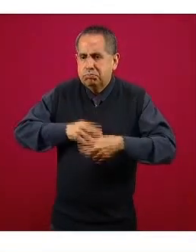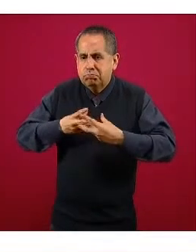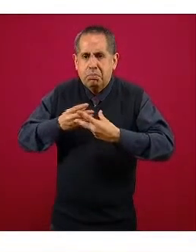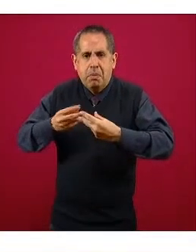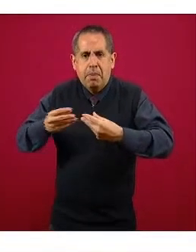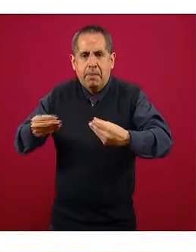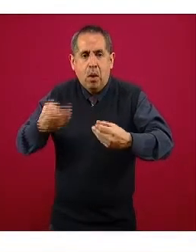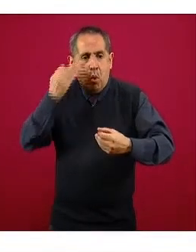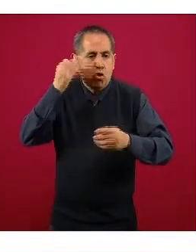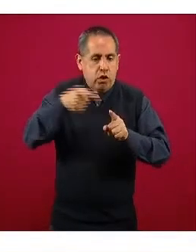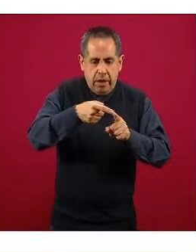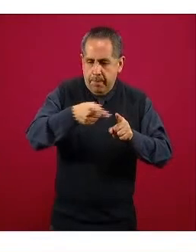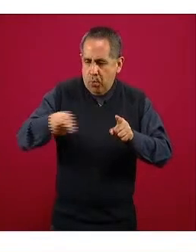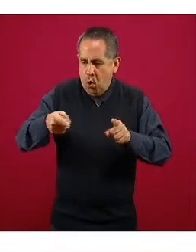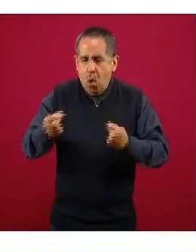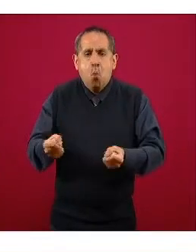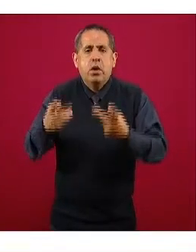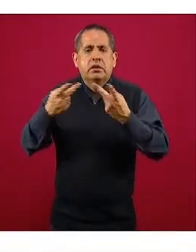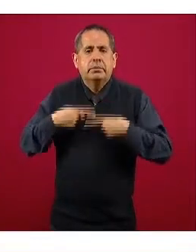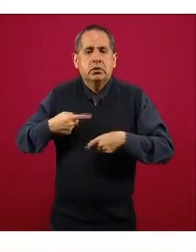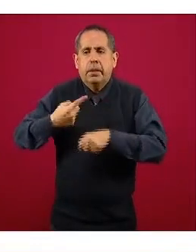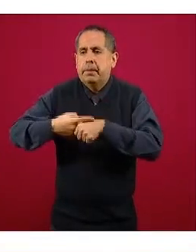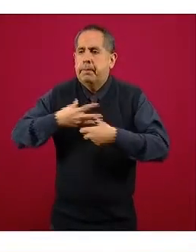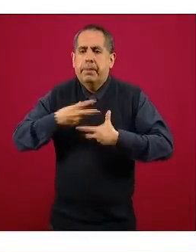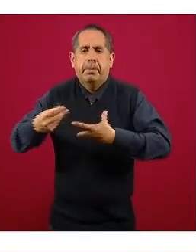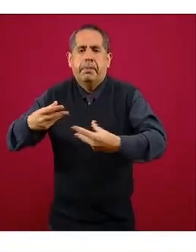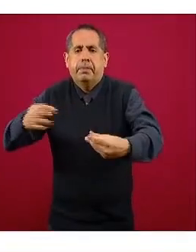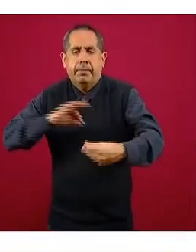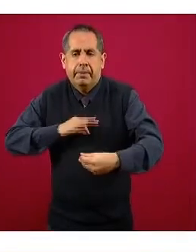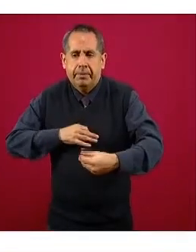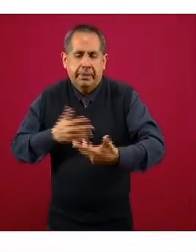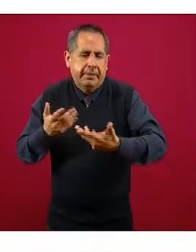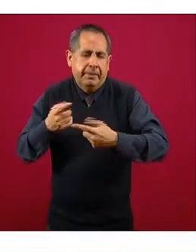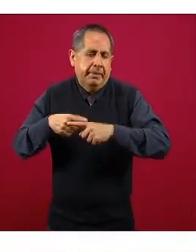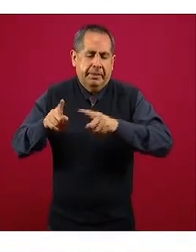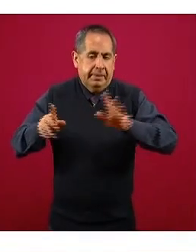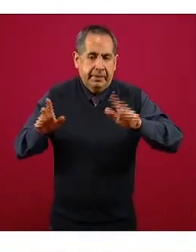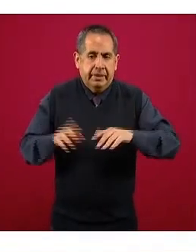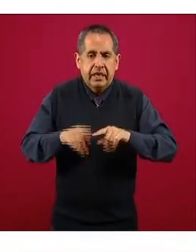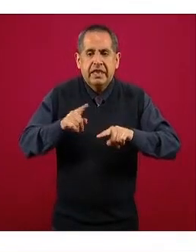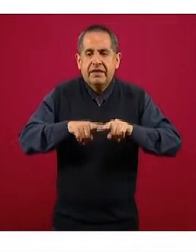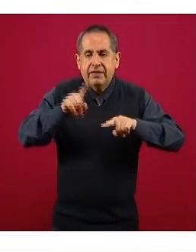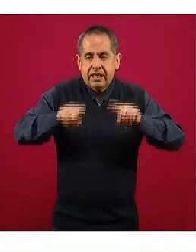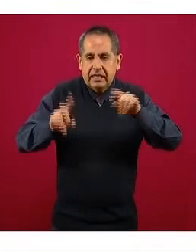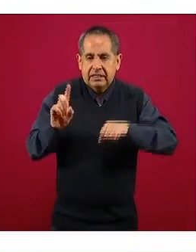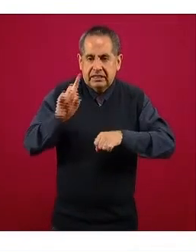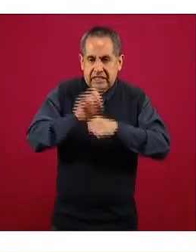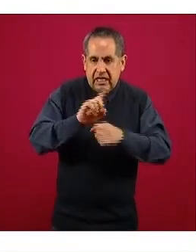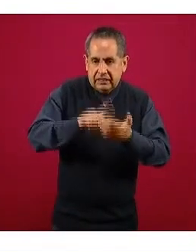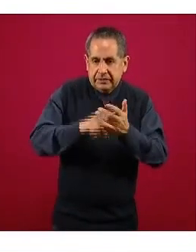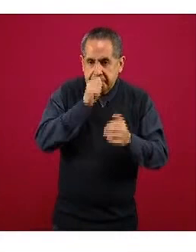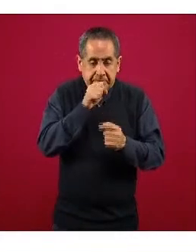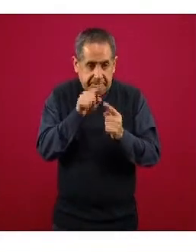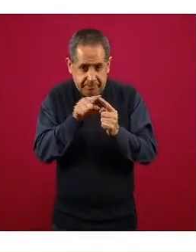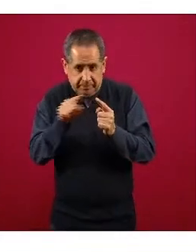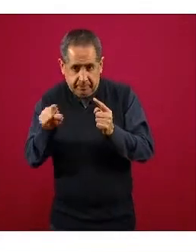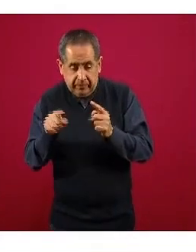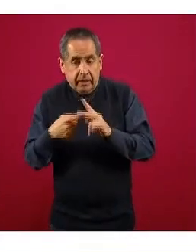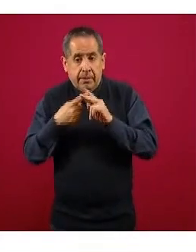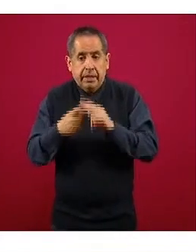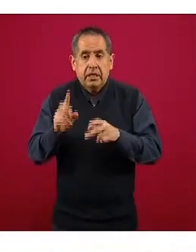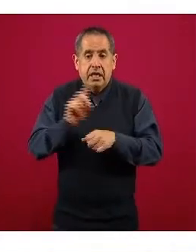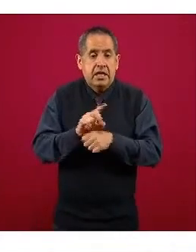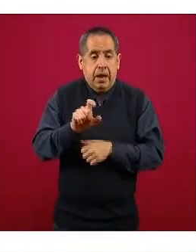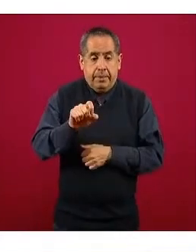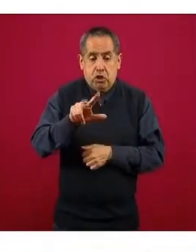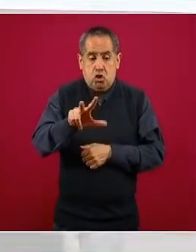momento del tiempo específico. En este caso, por distintos días que van transcurriendo en esta gráfica, que empieza el